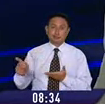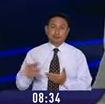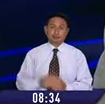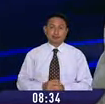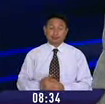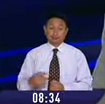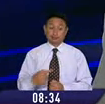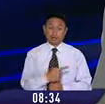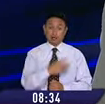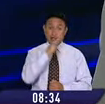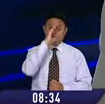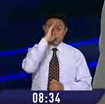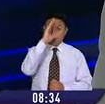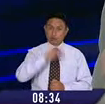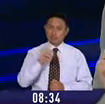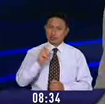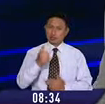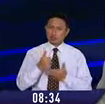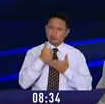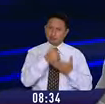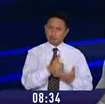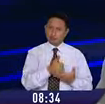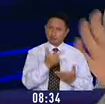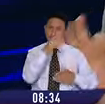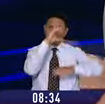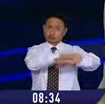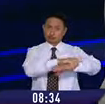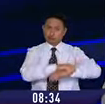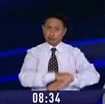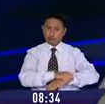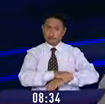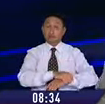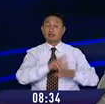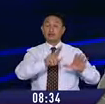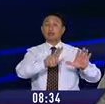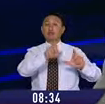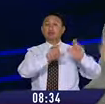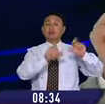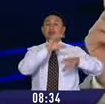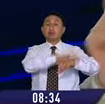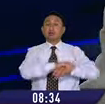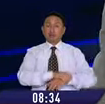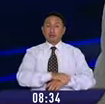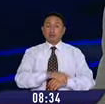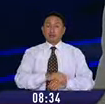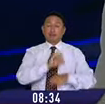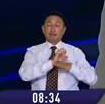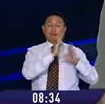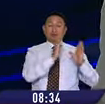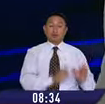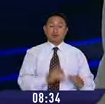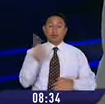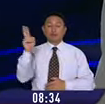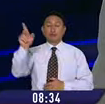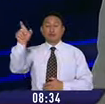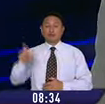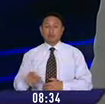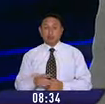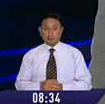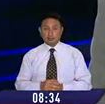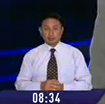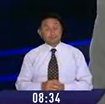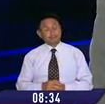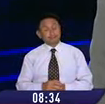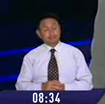Ahí la policía, pues, hizo lo suyo, 7 detenidos, entre ecuatorianos y venezolanos.